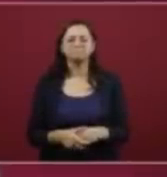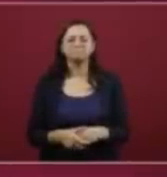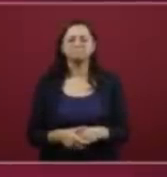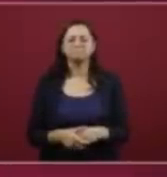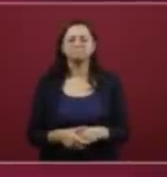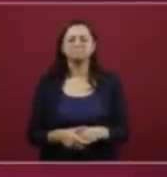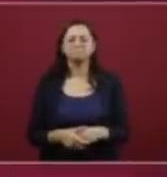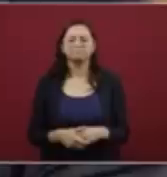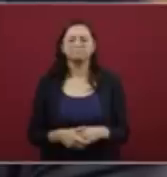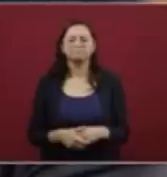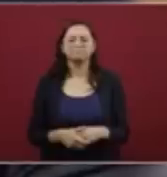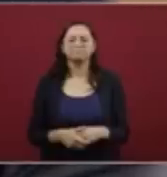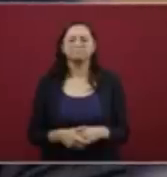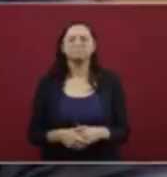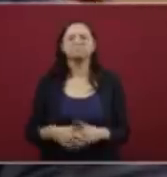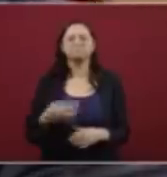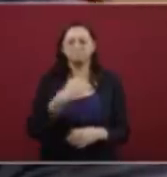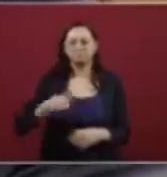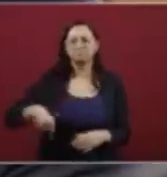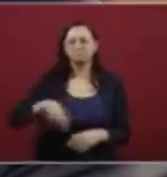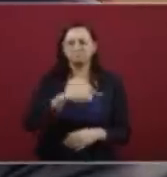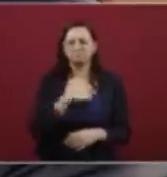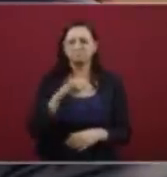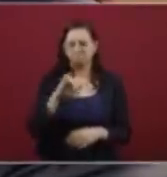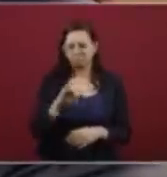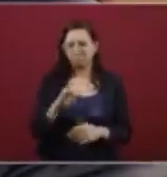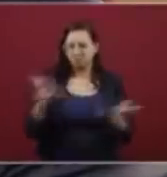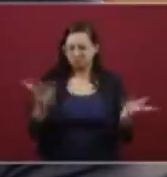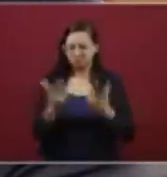a impulsar una campaña